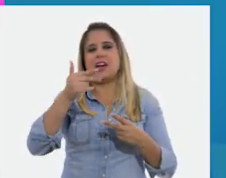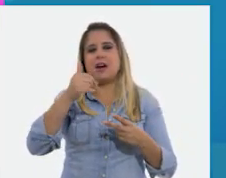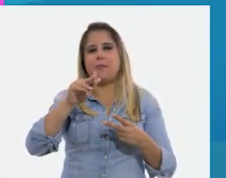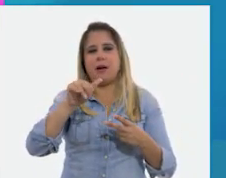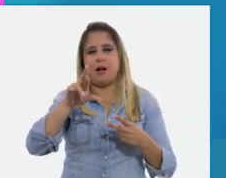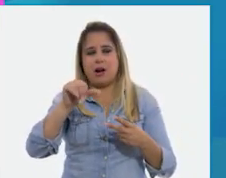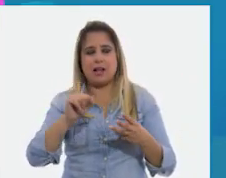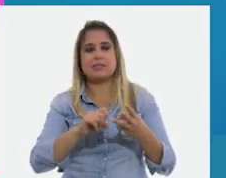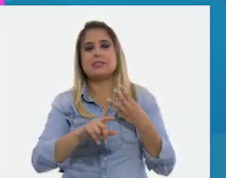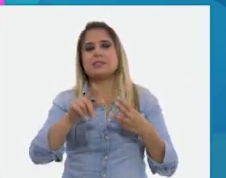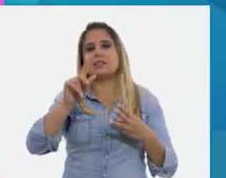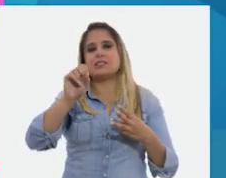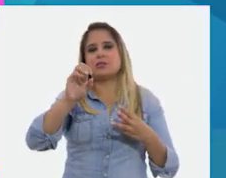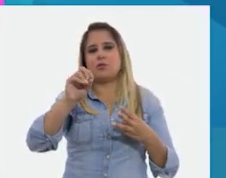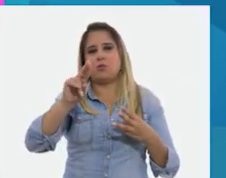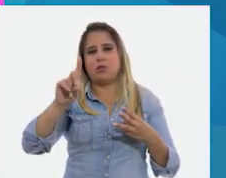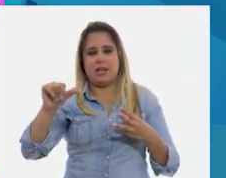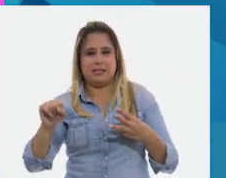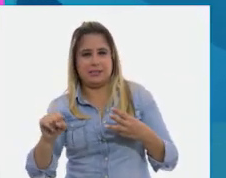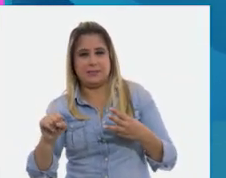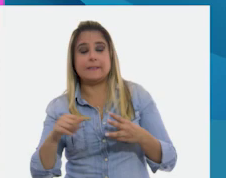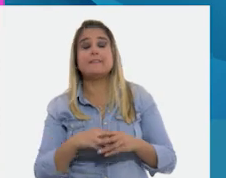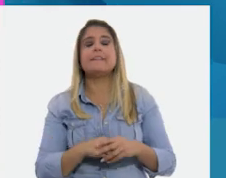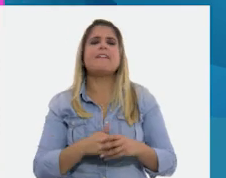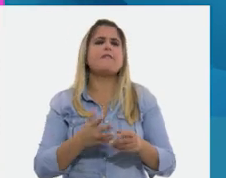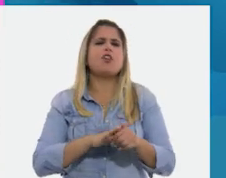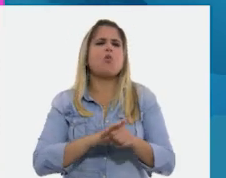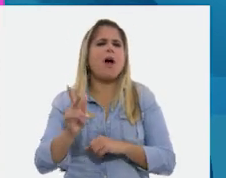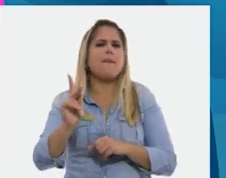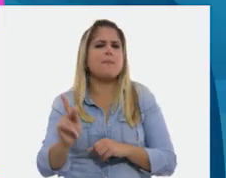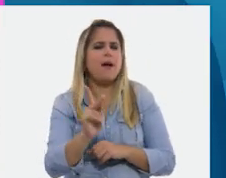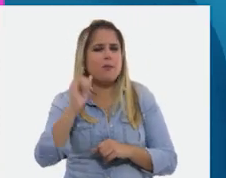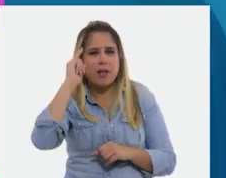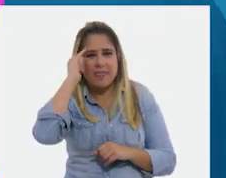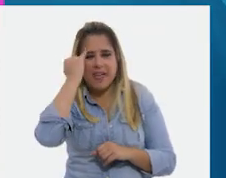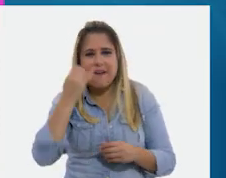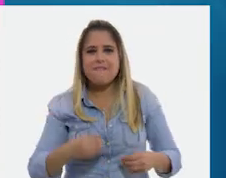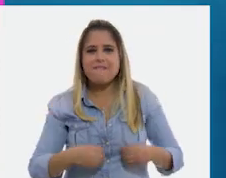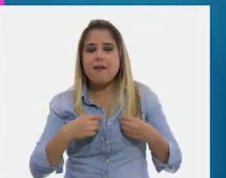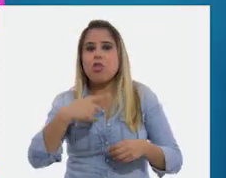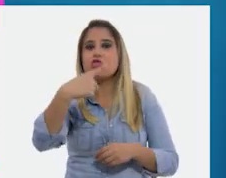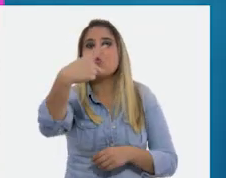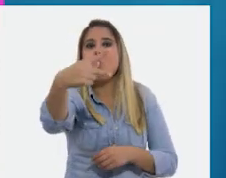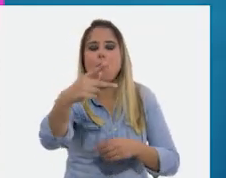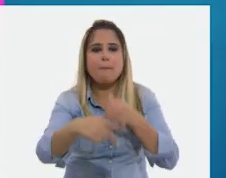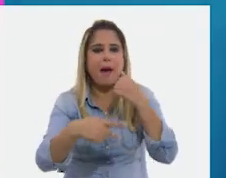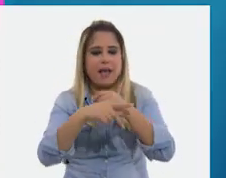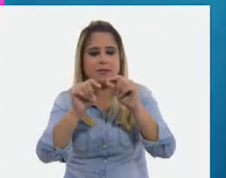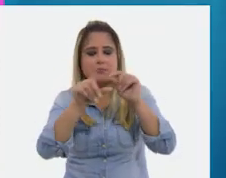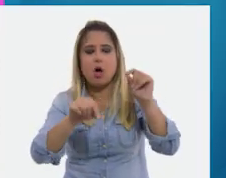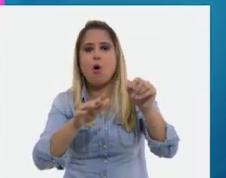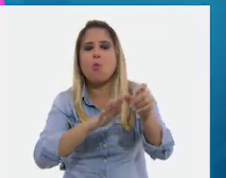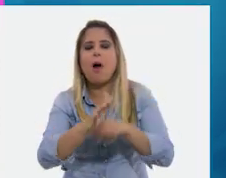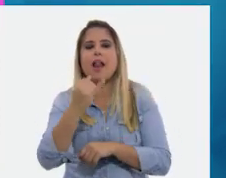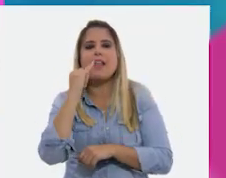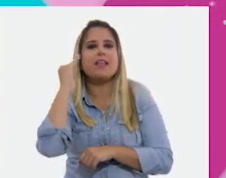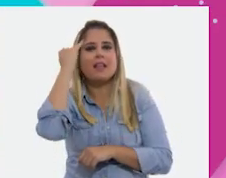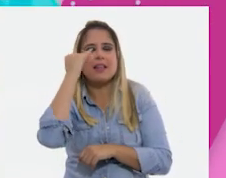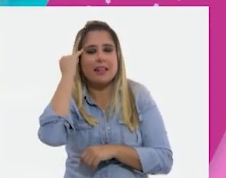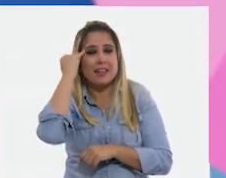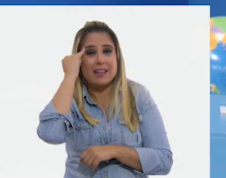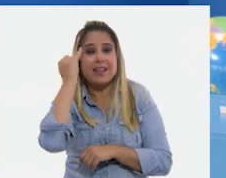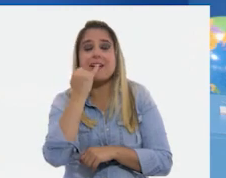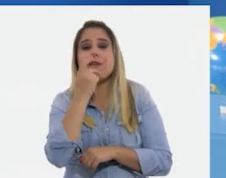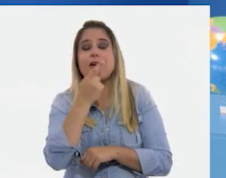los odham, primas. ¿Cuáles son los pueblos indígenas que habitan en tu entidad y qué lenguas hablan?